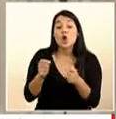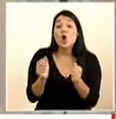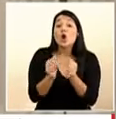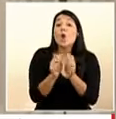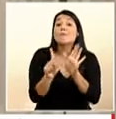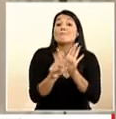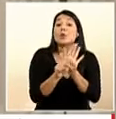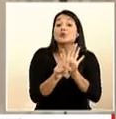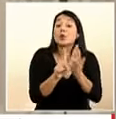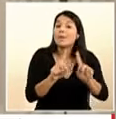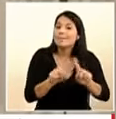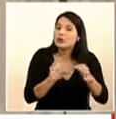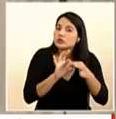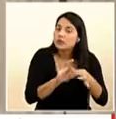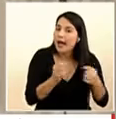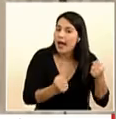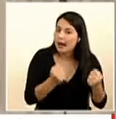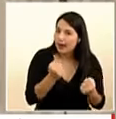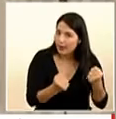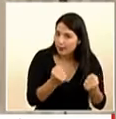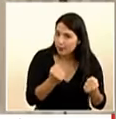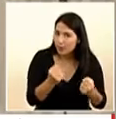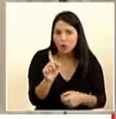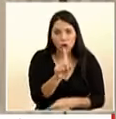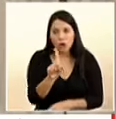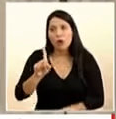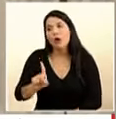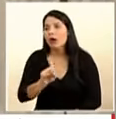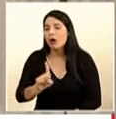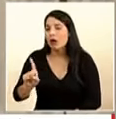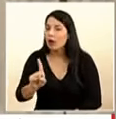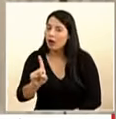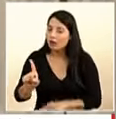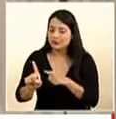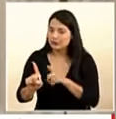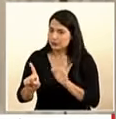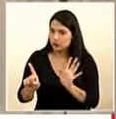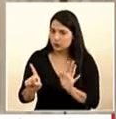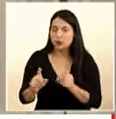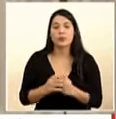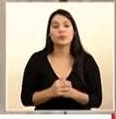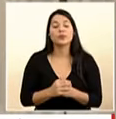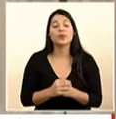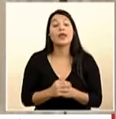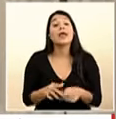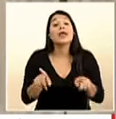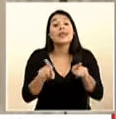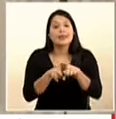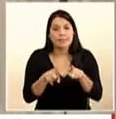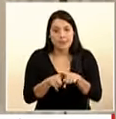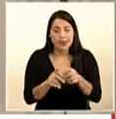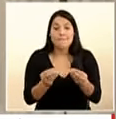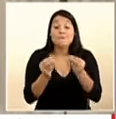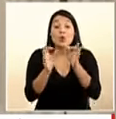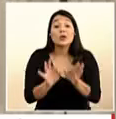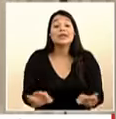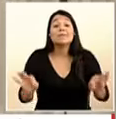vehiculares ahora le quiero pedir a alexander que profundice en esa materia también es muy importante